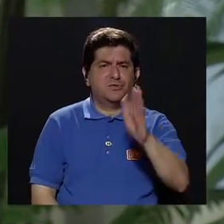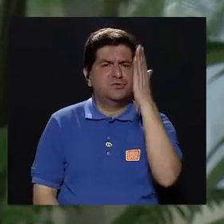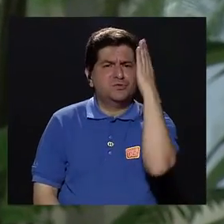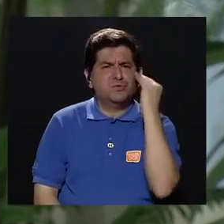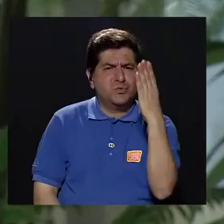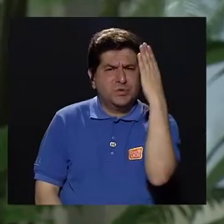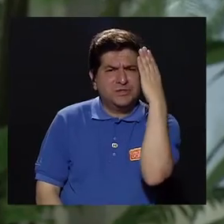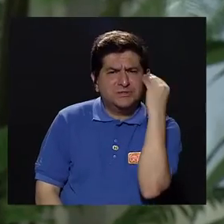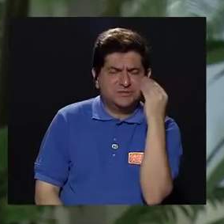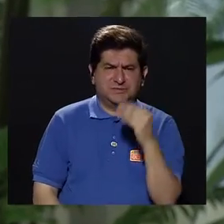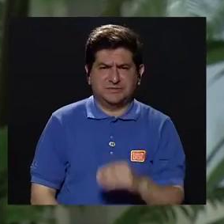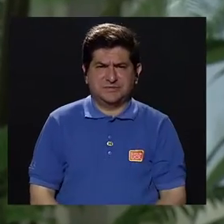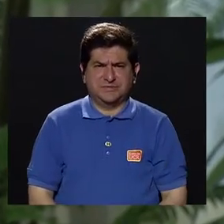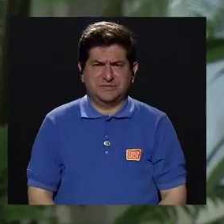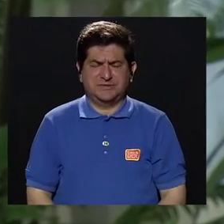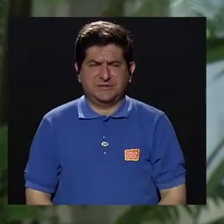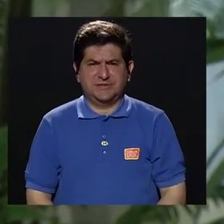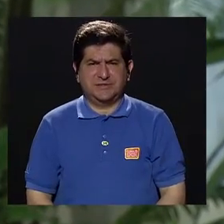su experiencia